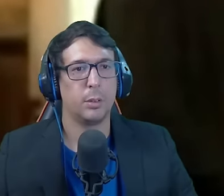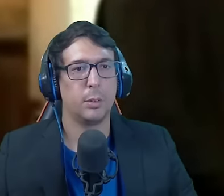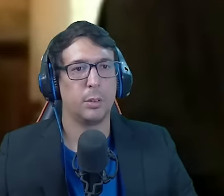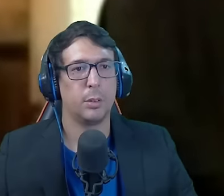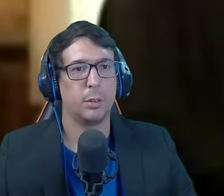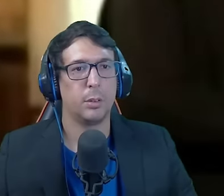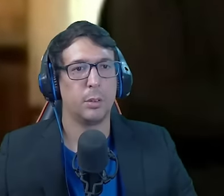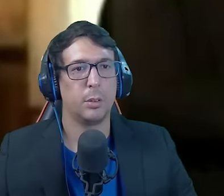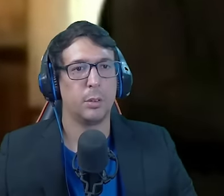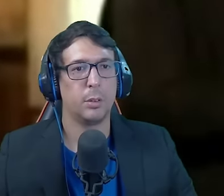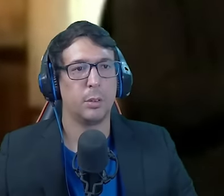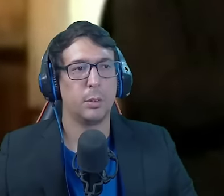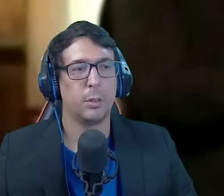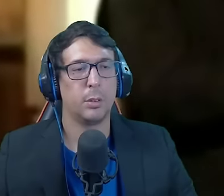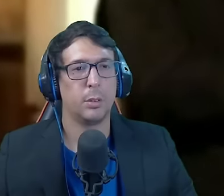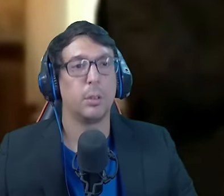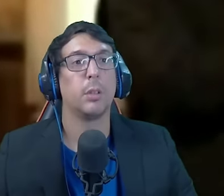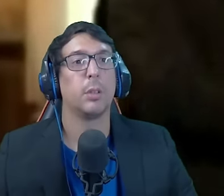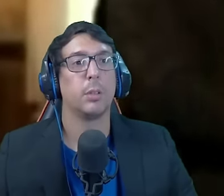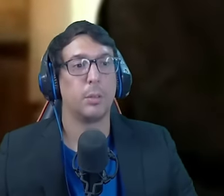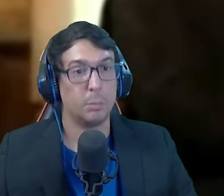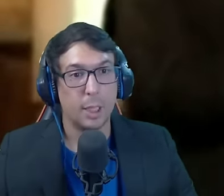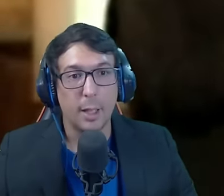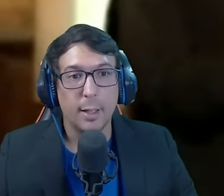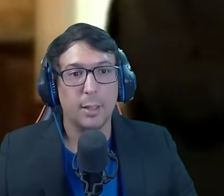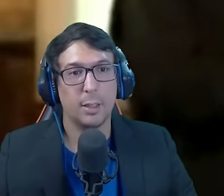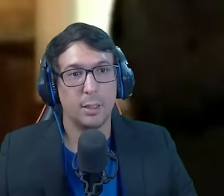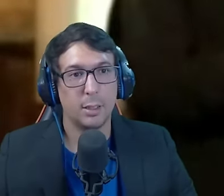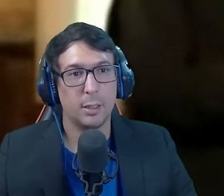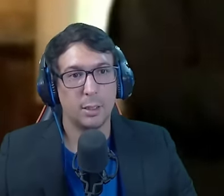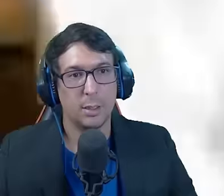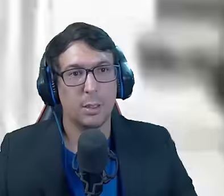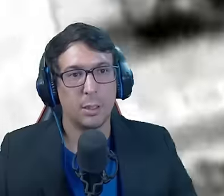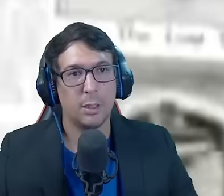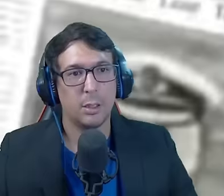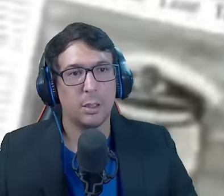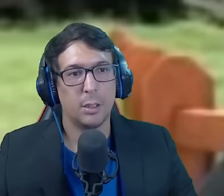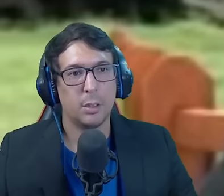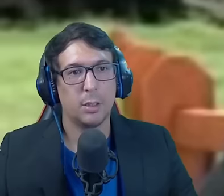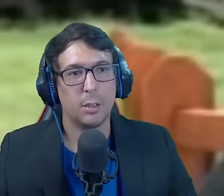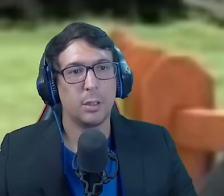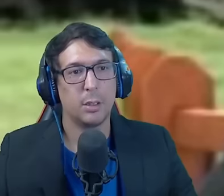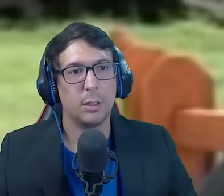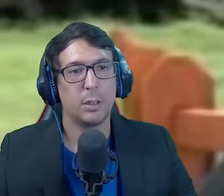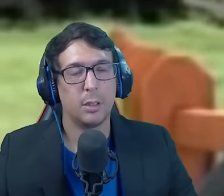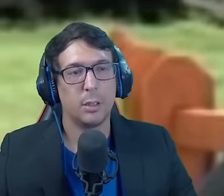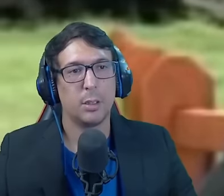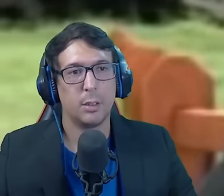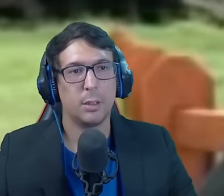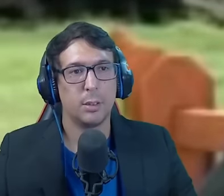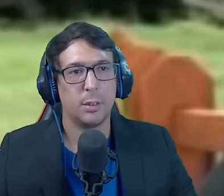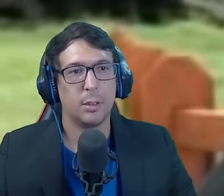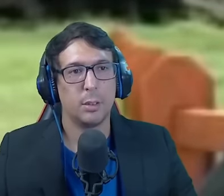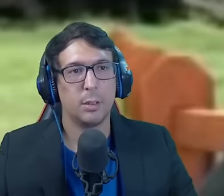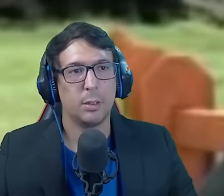mural, apareció nada menos que la noticia del Titanic, el día que se hundió. ¿Verdad? Esta casa es contemporánea al hundimiento Titanic. Hay un análisis que hace el sociólogo Max